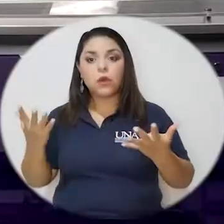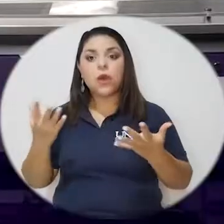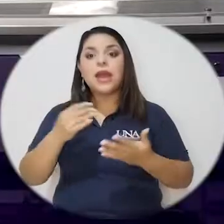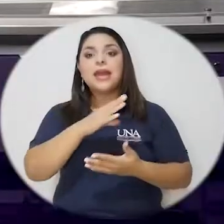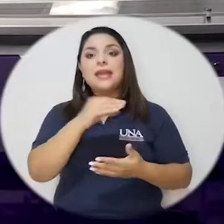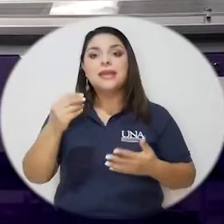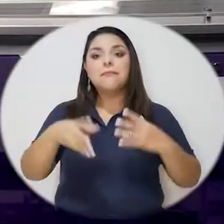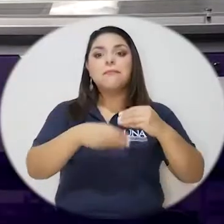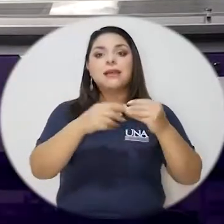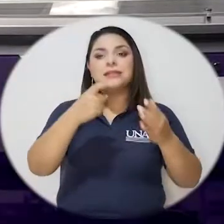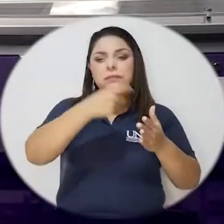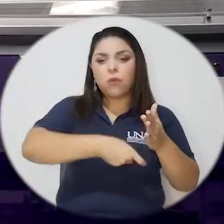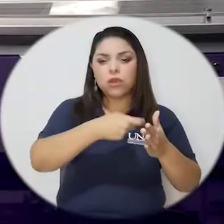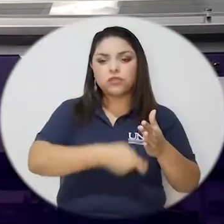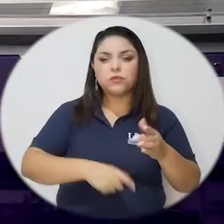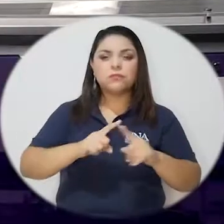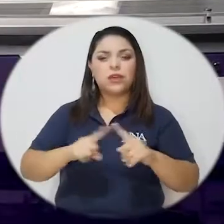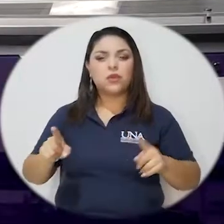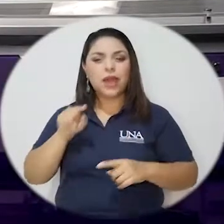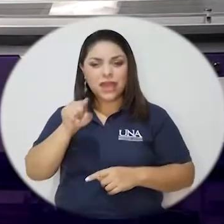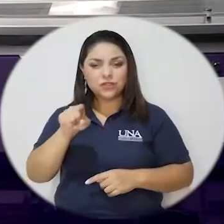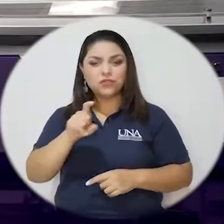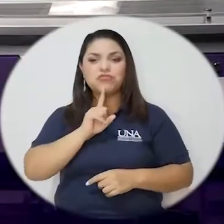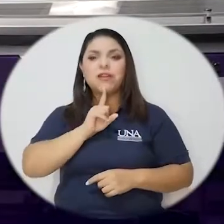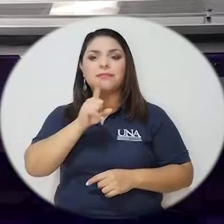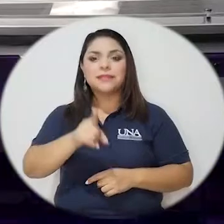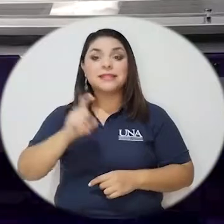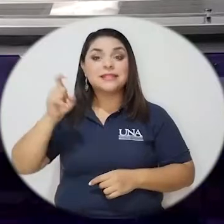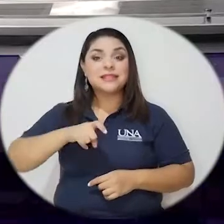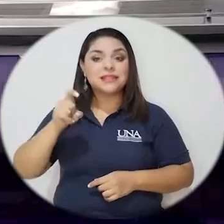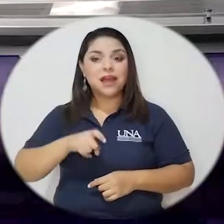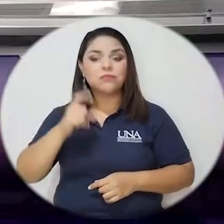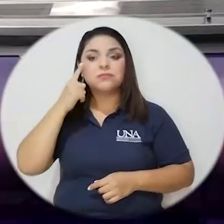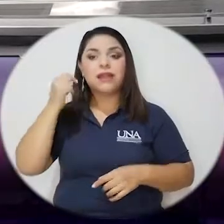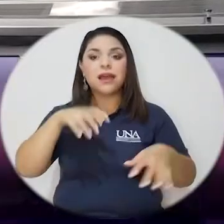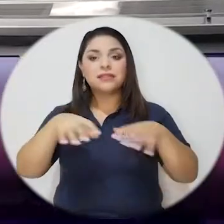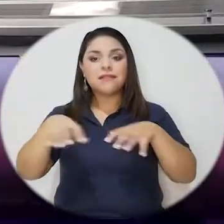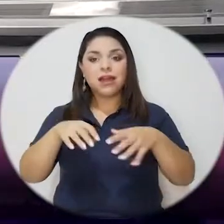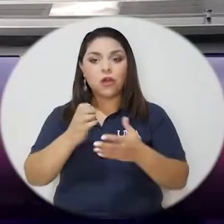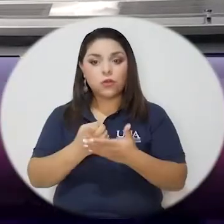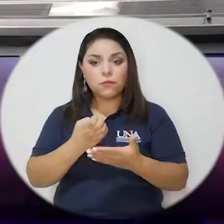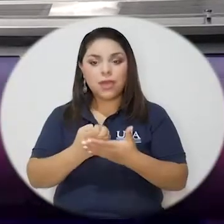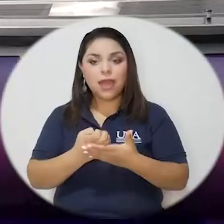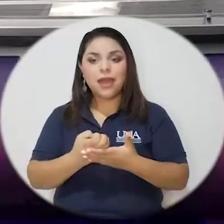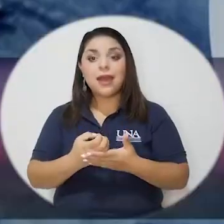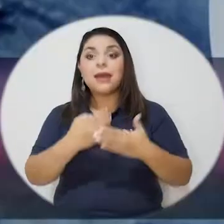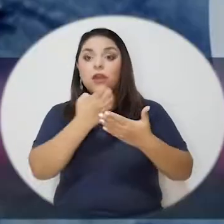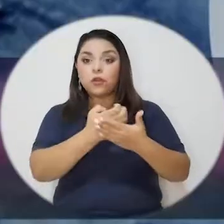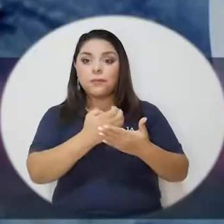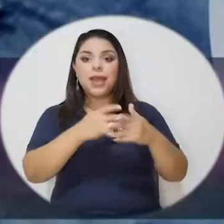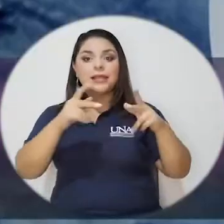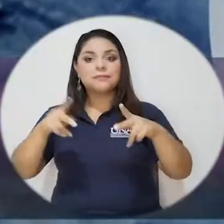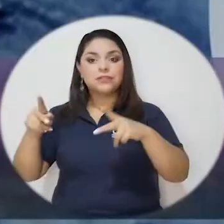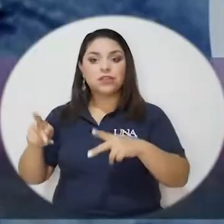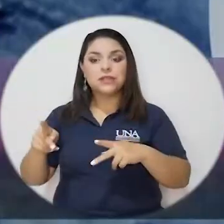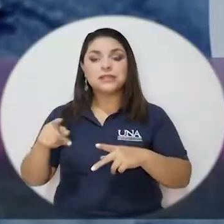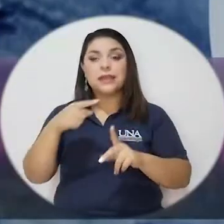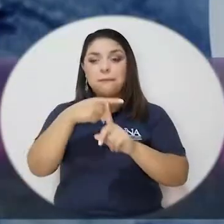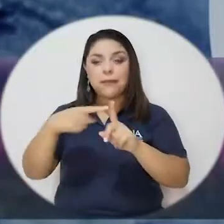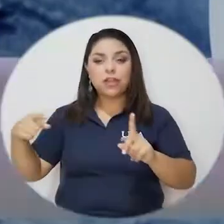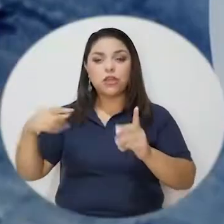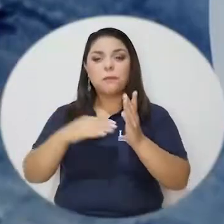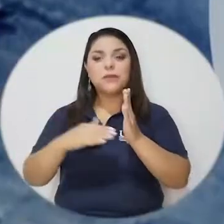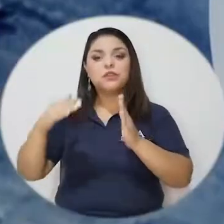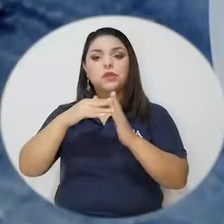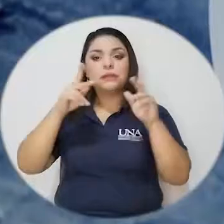eso lo que necesitamos para reactivar la economía de la gente, o sea, de ese 500,000 de personas sin trabajo y de muchas